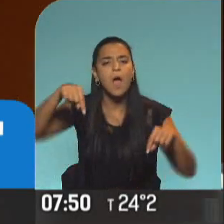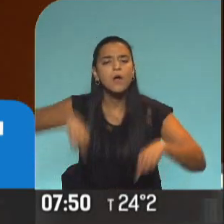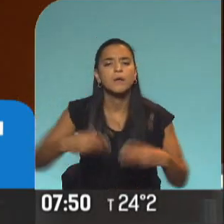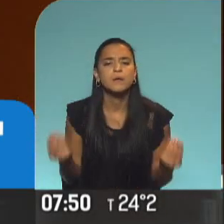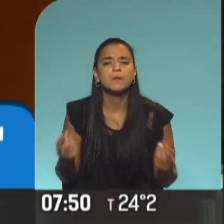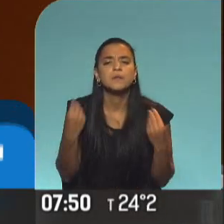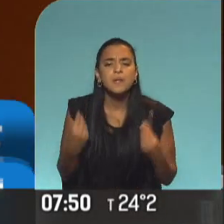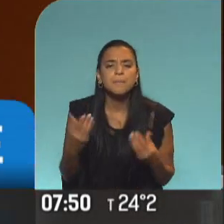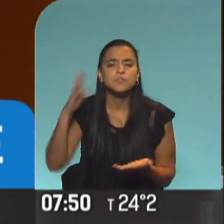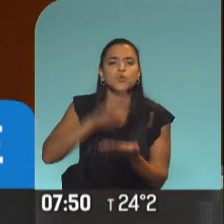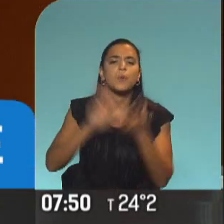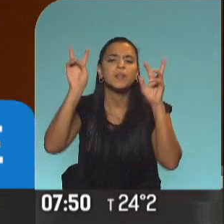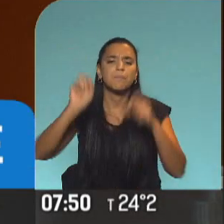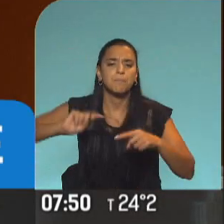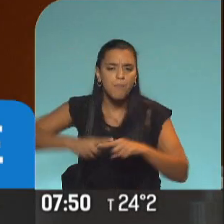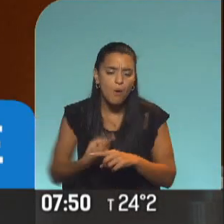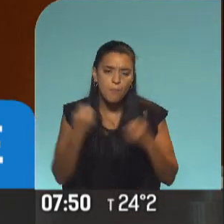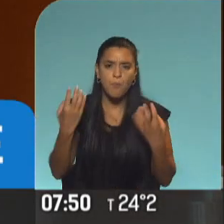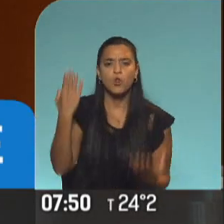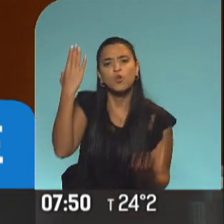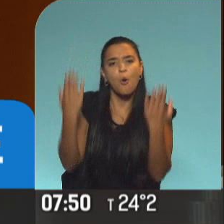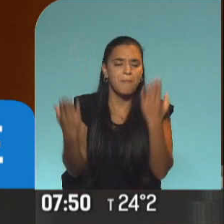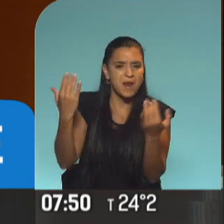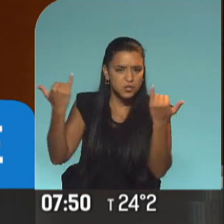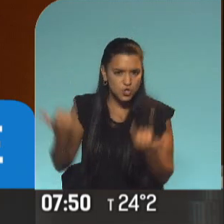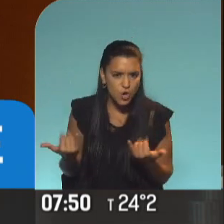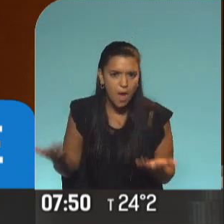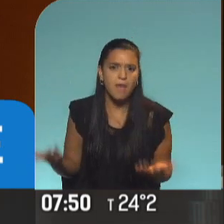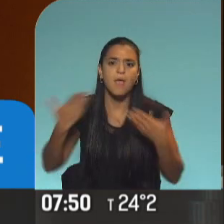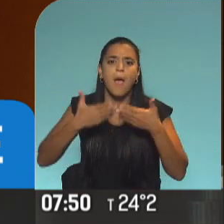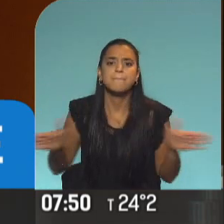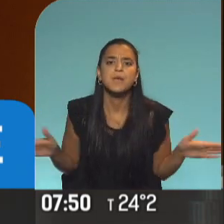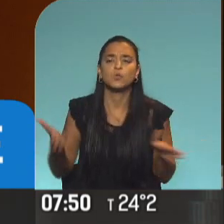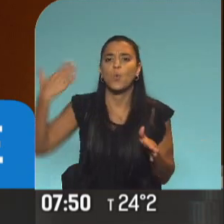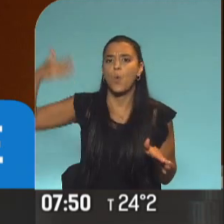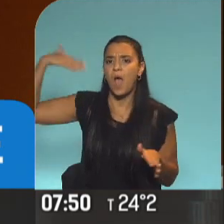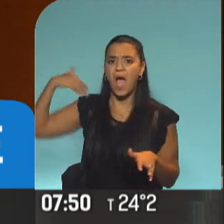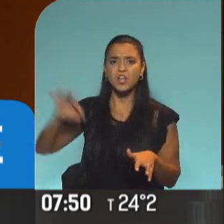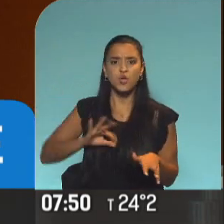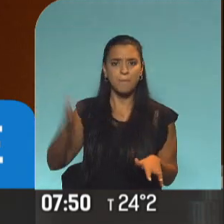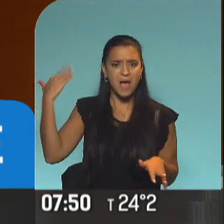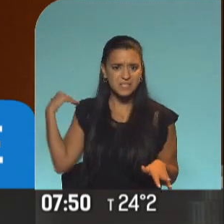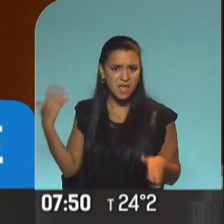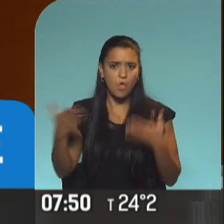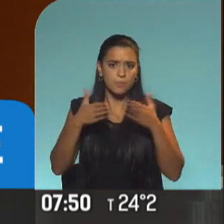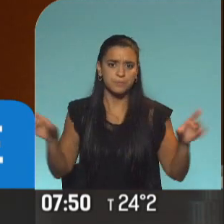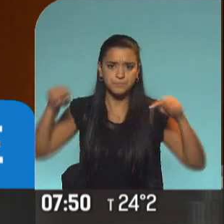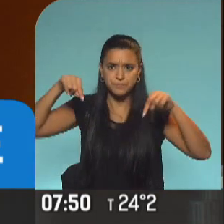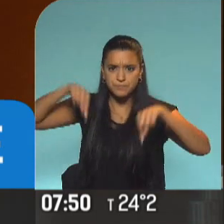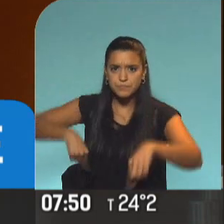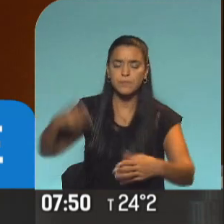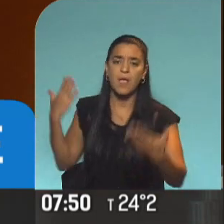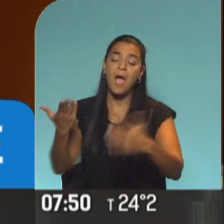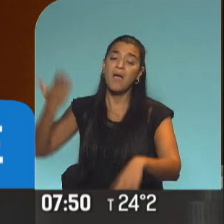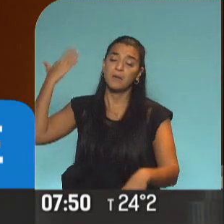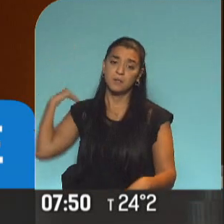¿qué pasa en términos políticos? Porque hay un contraste con la apertura de asamblea del año pasado, Claro. en relación, digo, en aquel